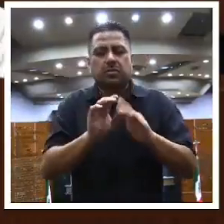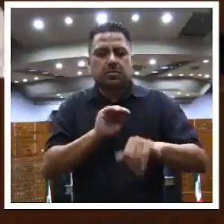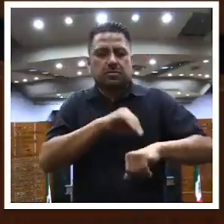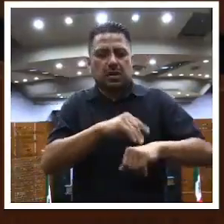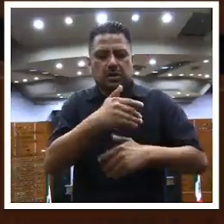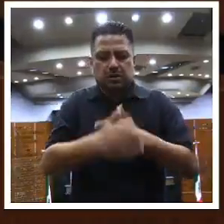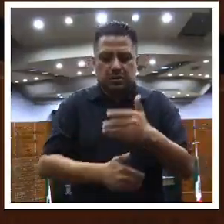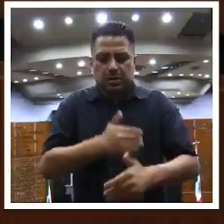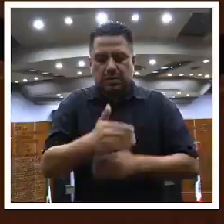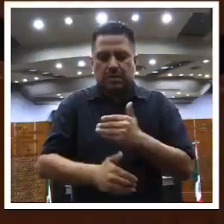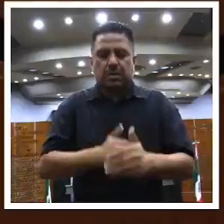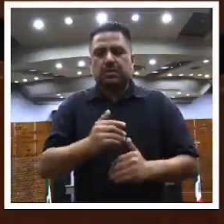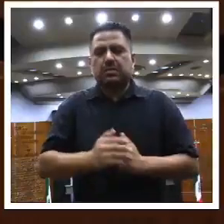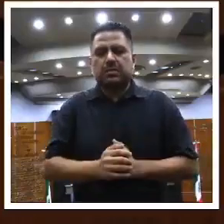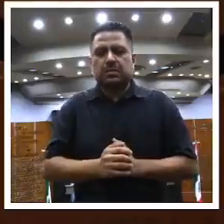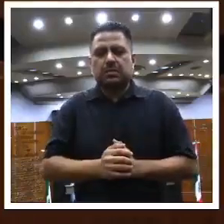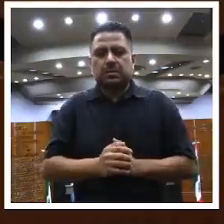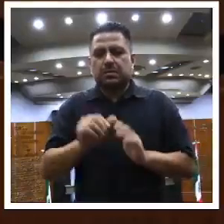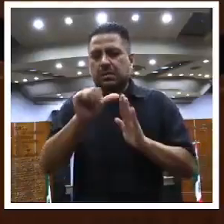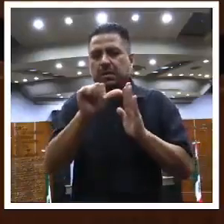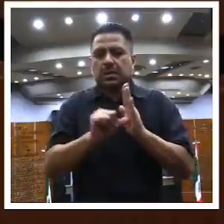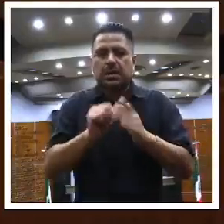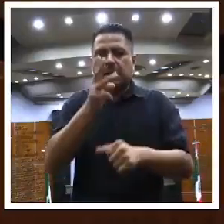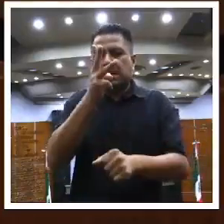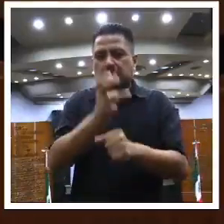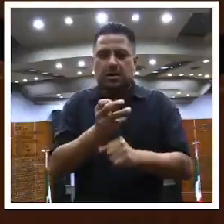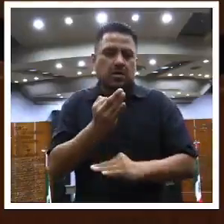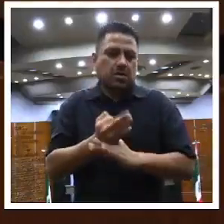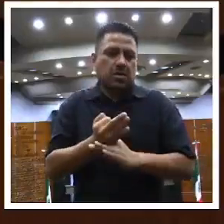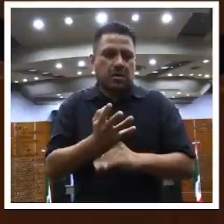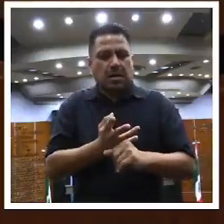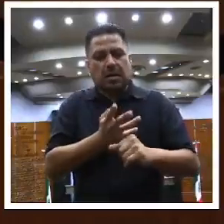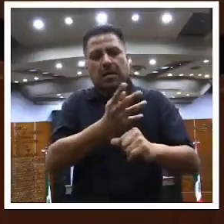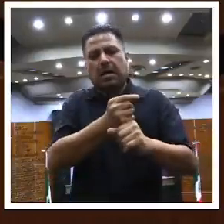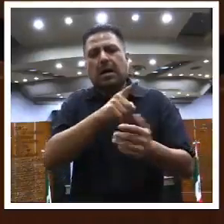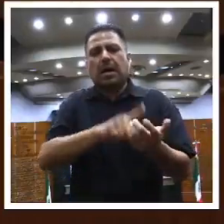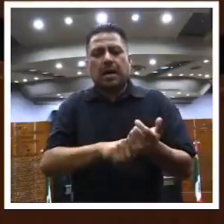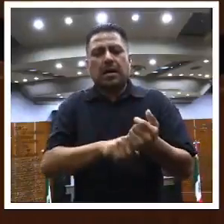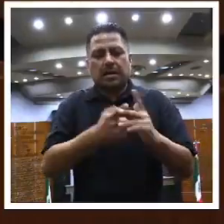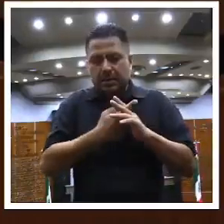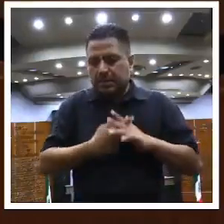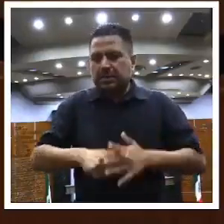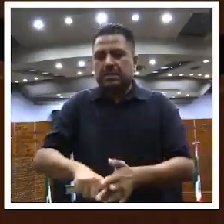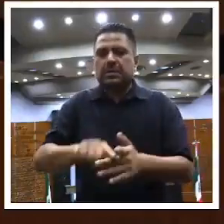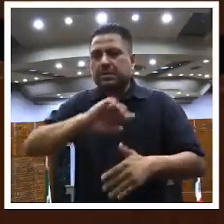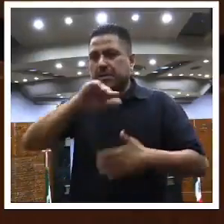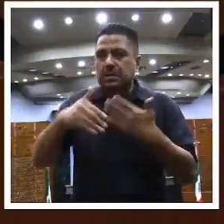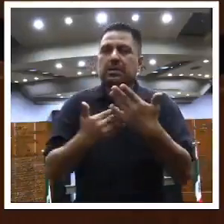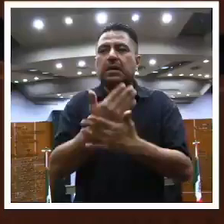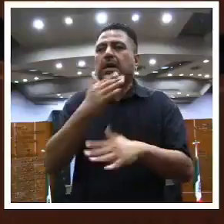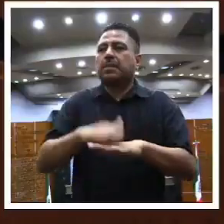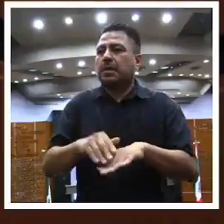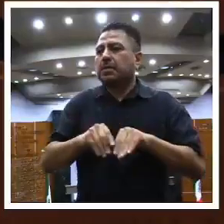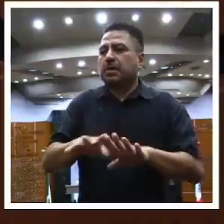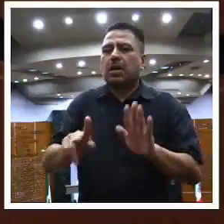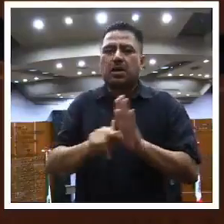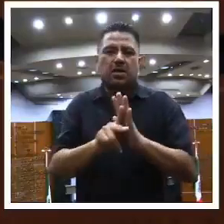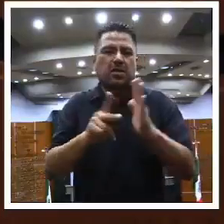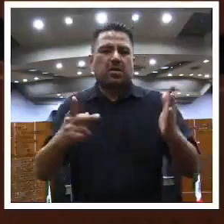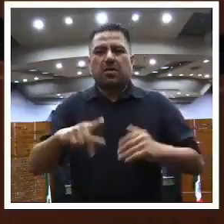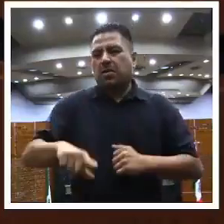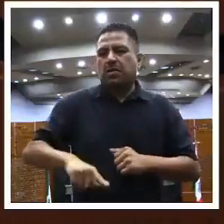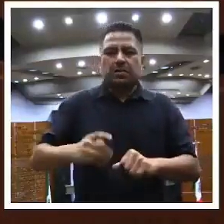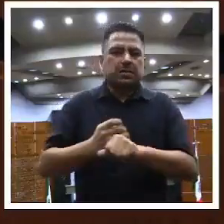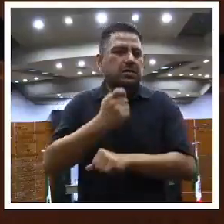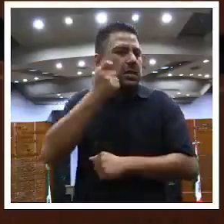procedentes. Artículo tercero, la presente adición constitucional entrará en vigor al día siguiente de su publicación en el Periódico Oficial del Gobierno